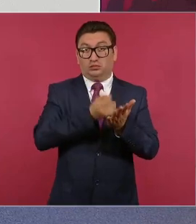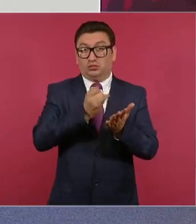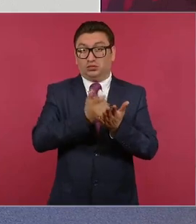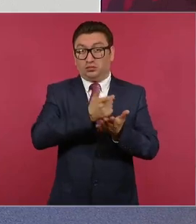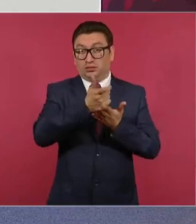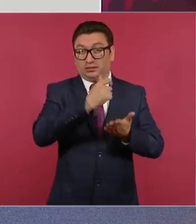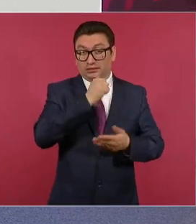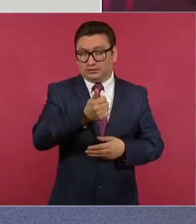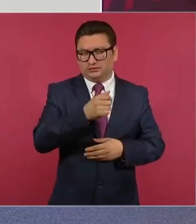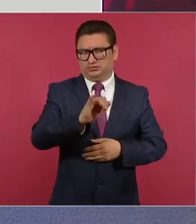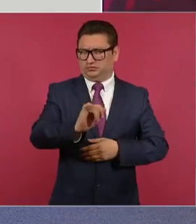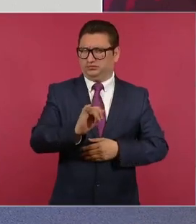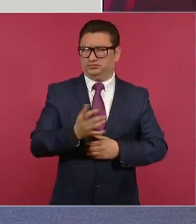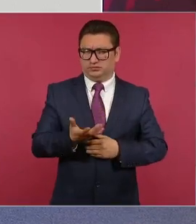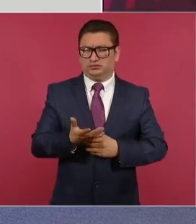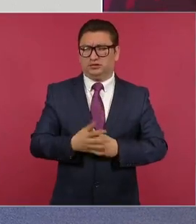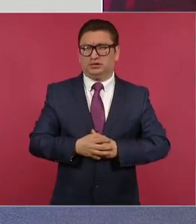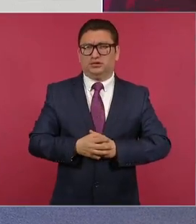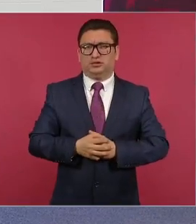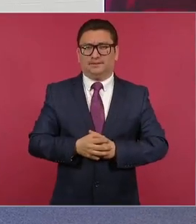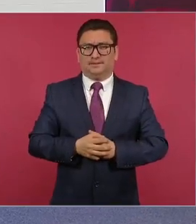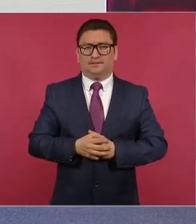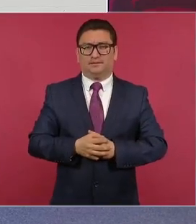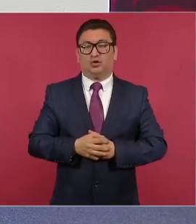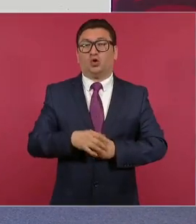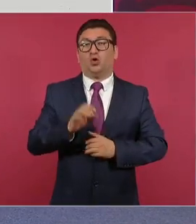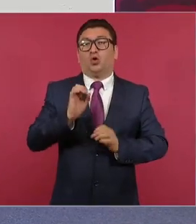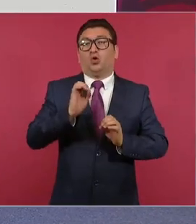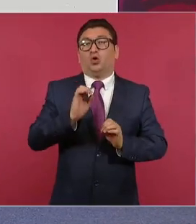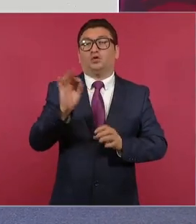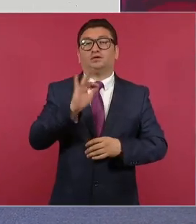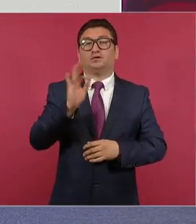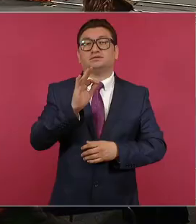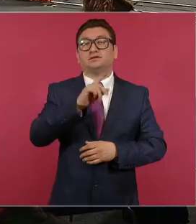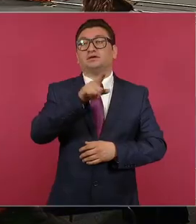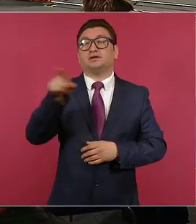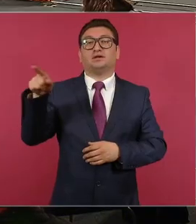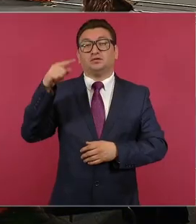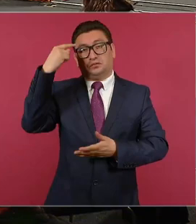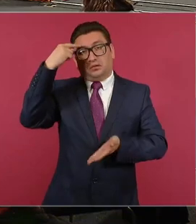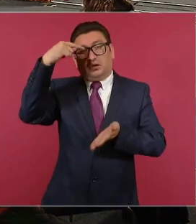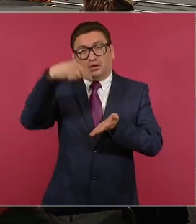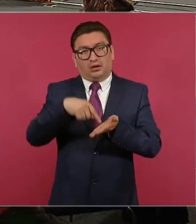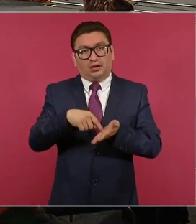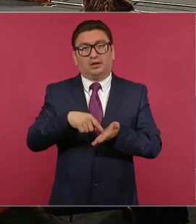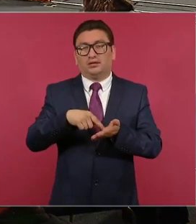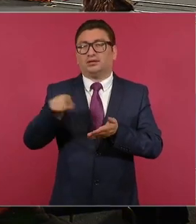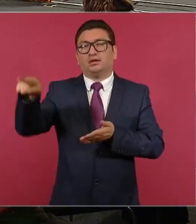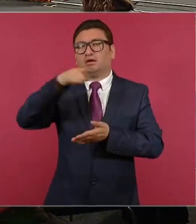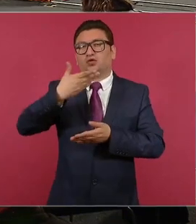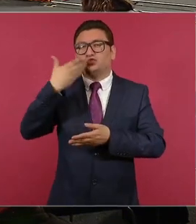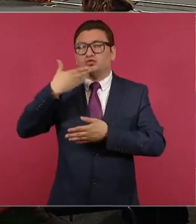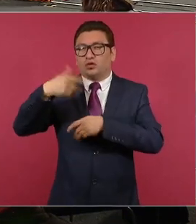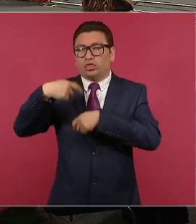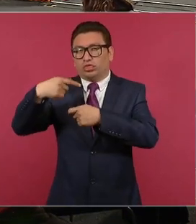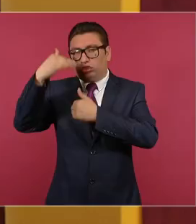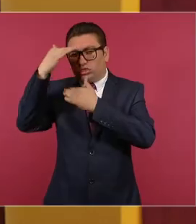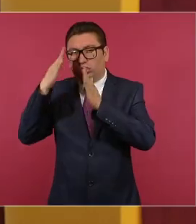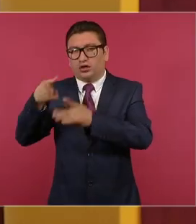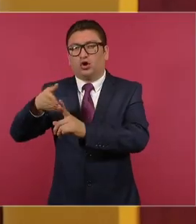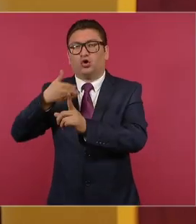pensando que no pague impuesto, porque esa es la mentalidad conservadora. Lo que